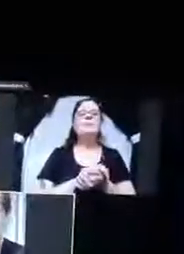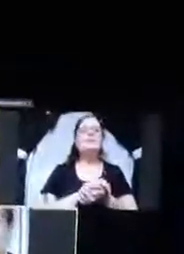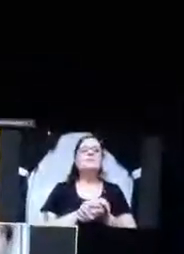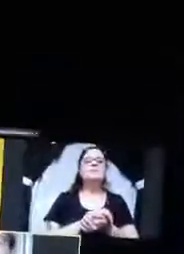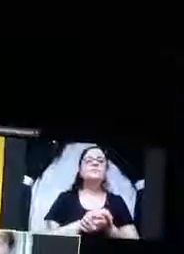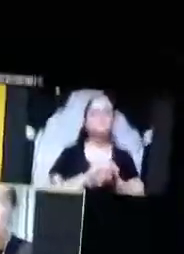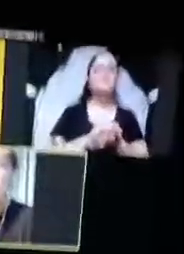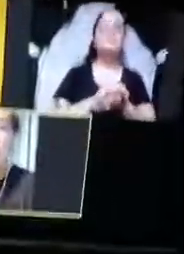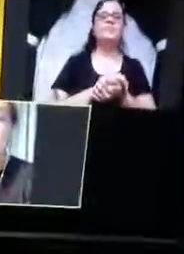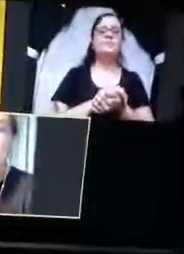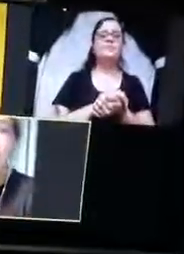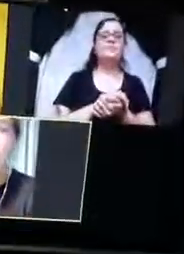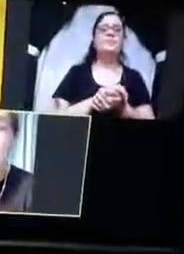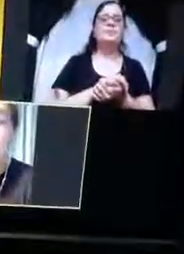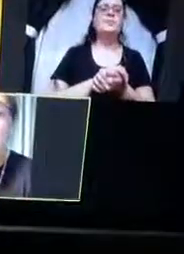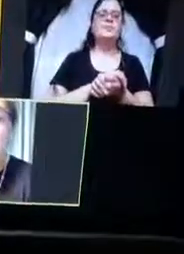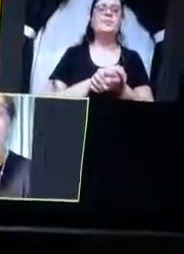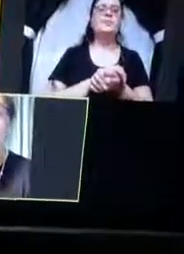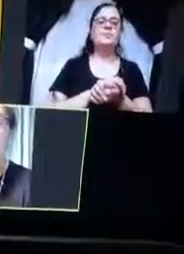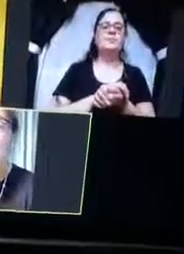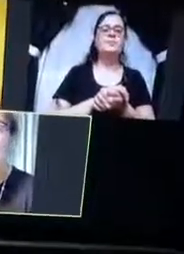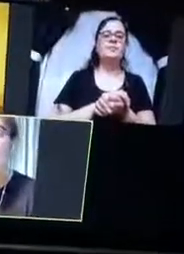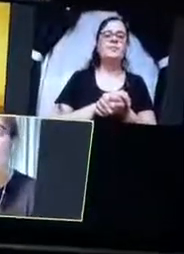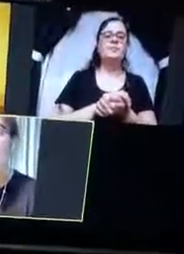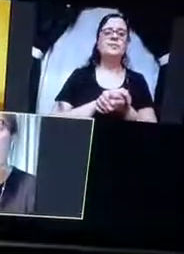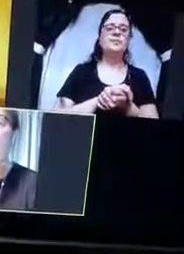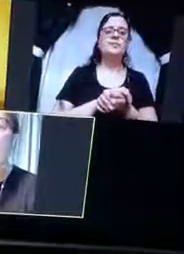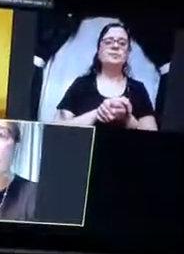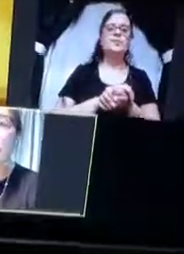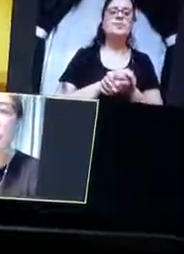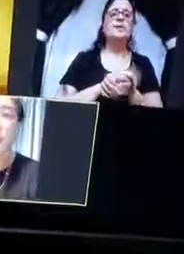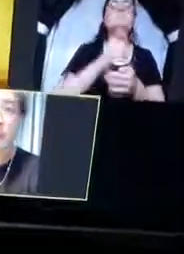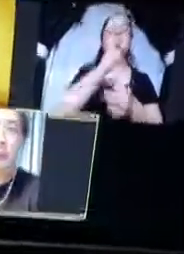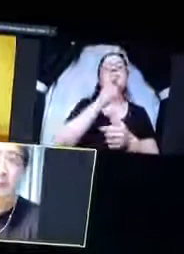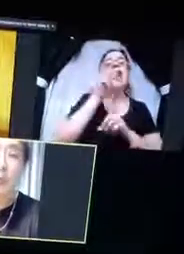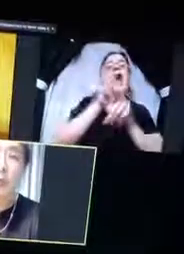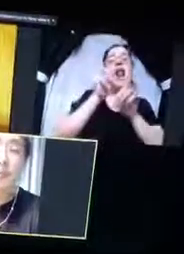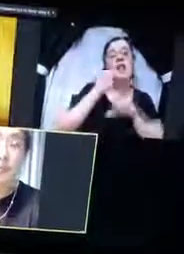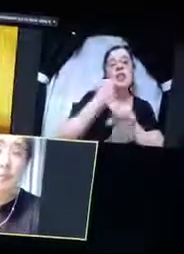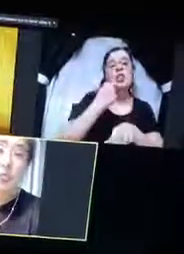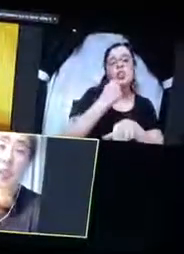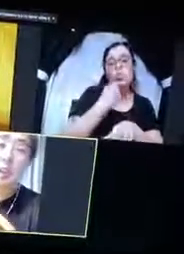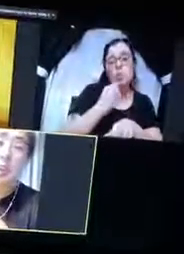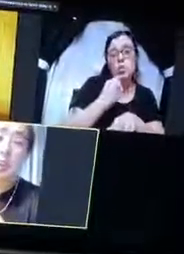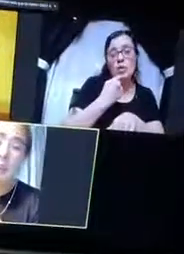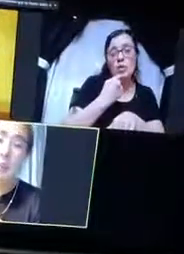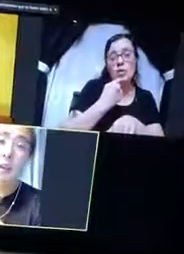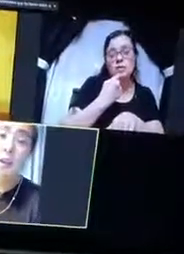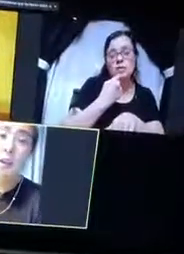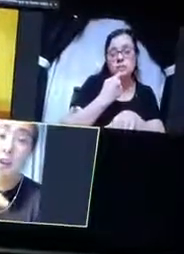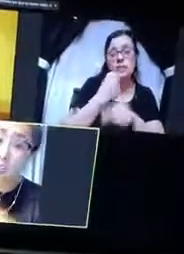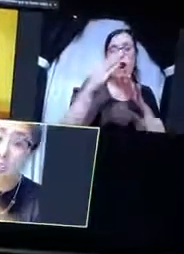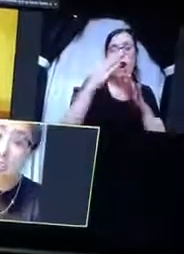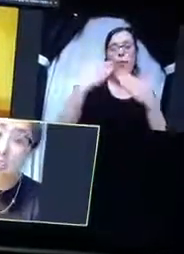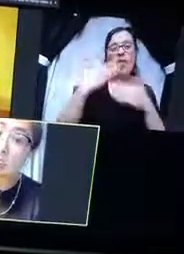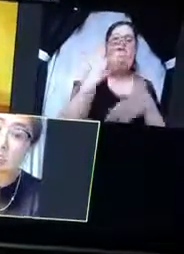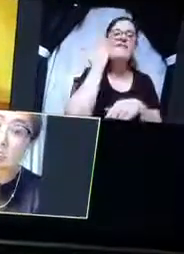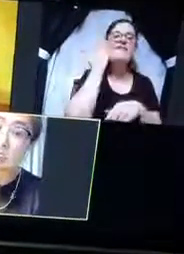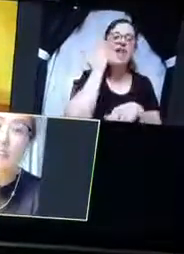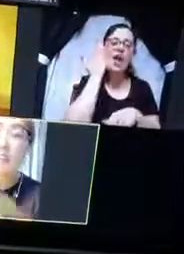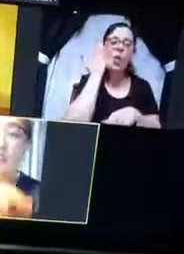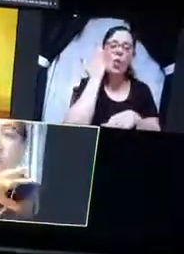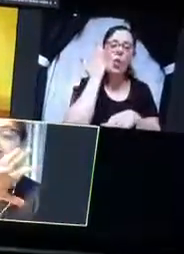Perfecto. De todas maneras, lo que también es, en el caso que tengan preguntas más puntuales, pueden ir a la página de Facebook de